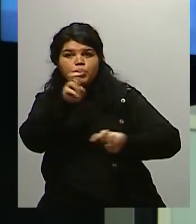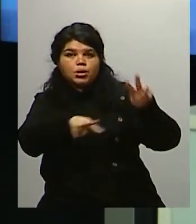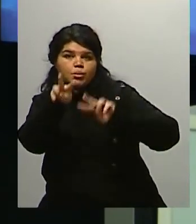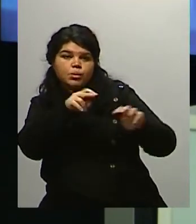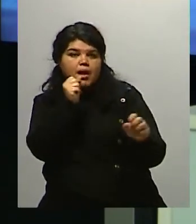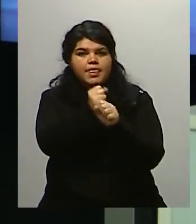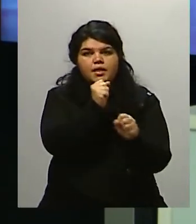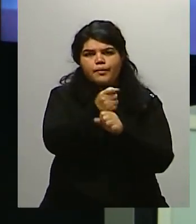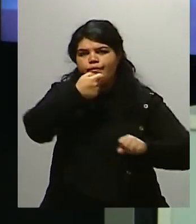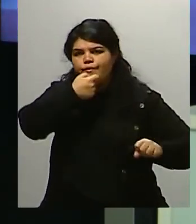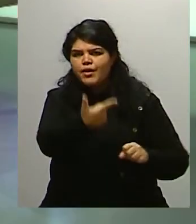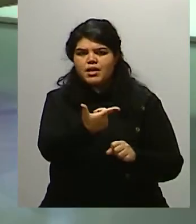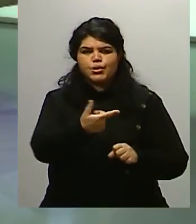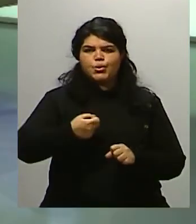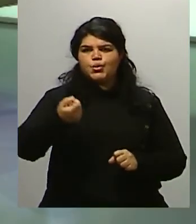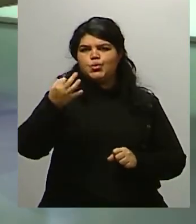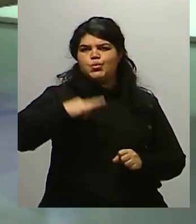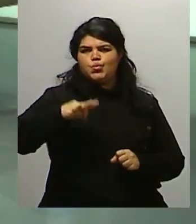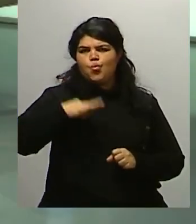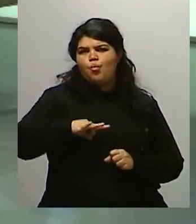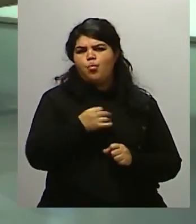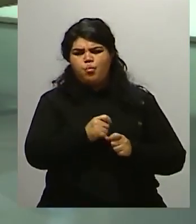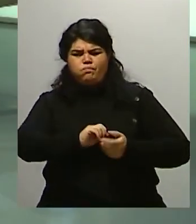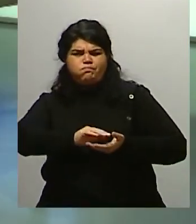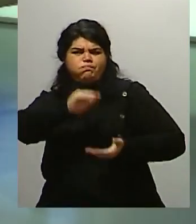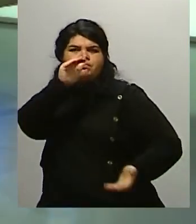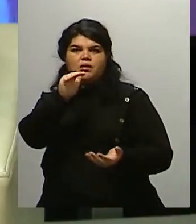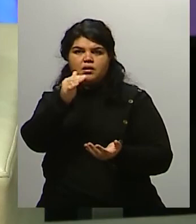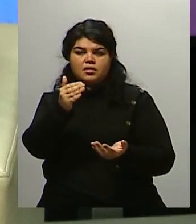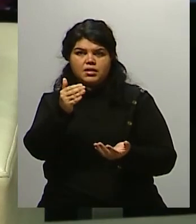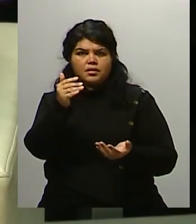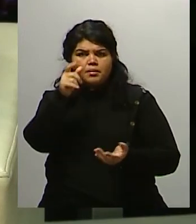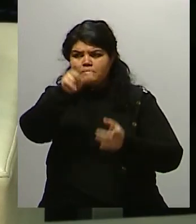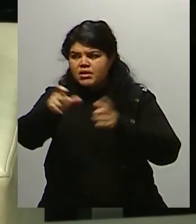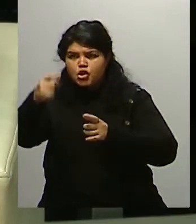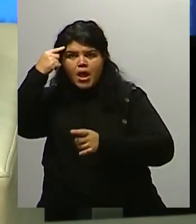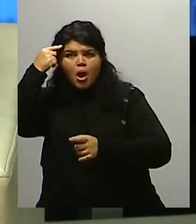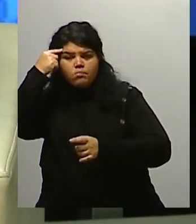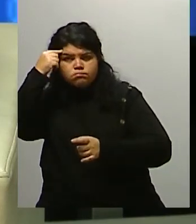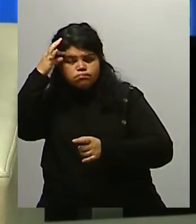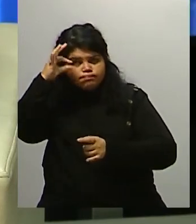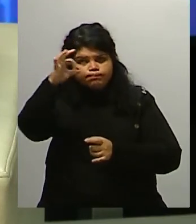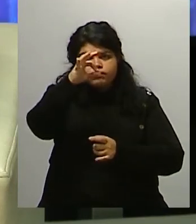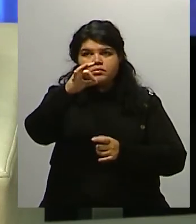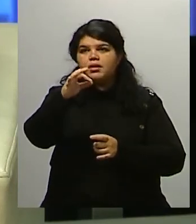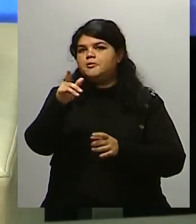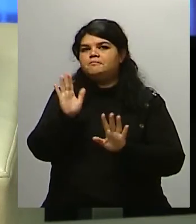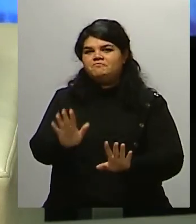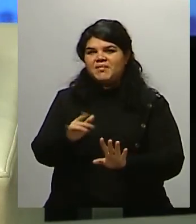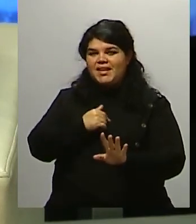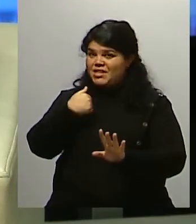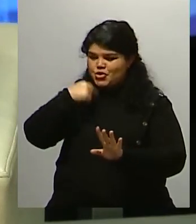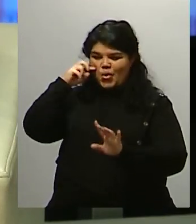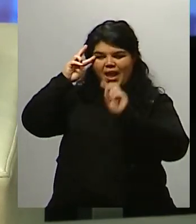mucho, y son muchos los que hoy están pensando así. Sí, son muchos. Si bien esto quizás correspondería más que lo hable un sociólogo o un